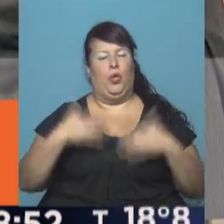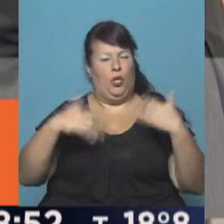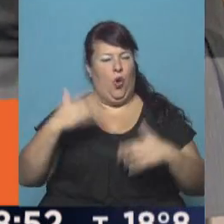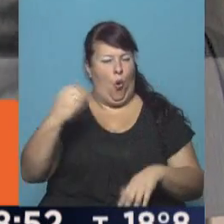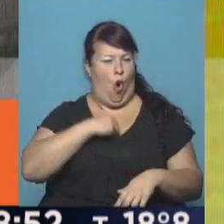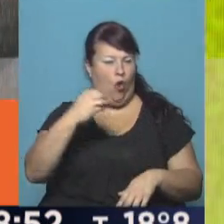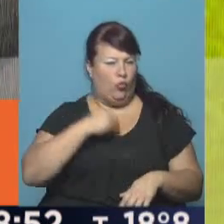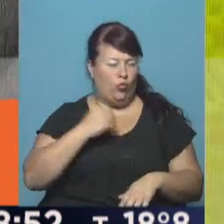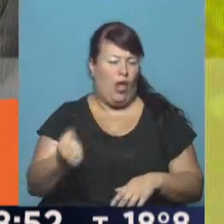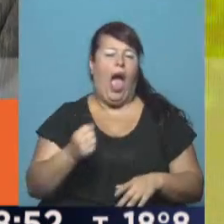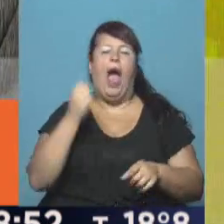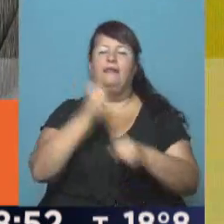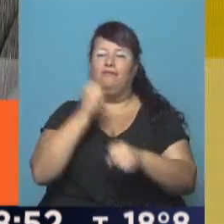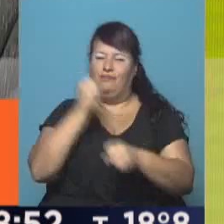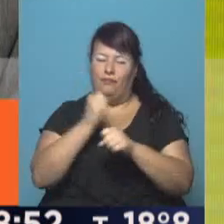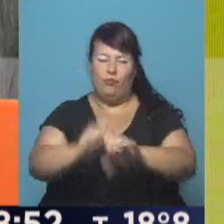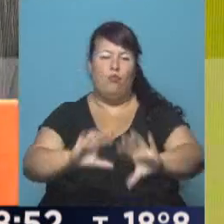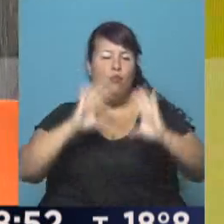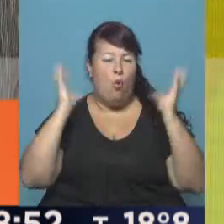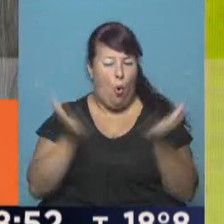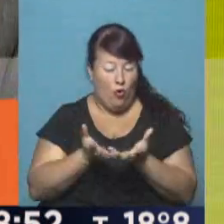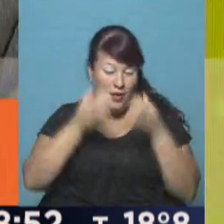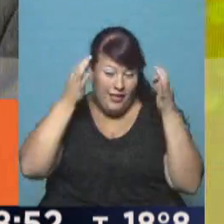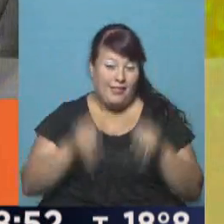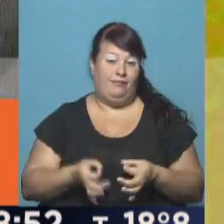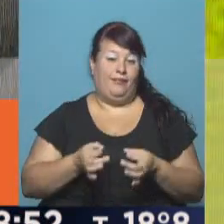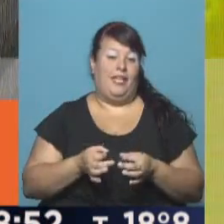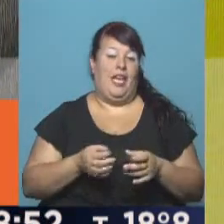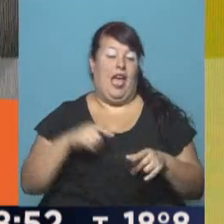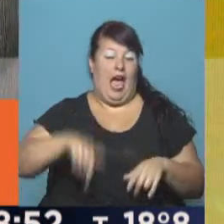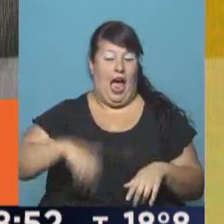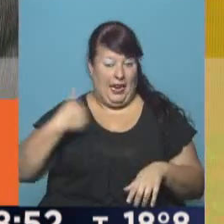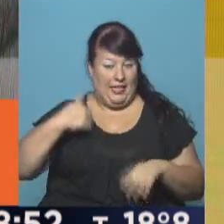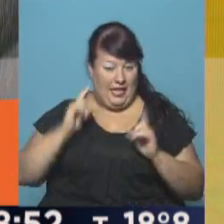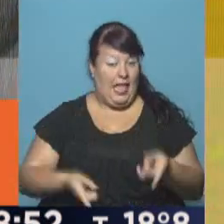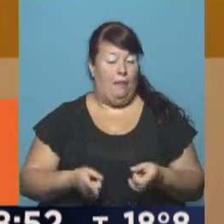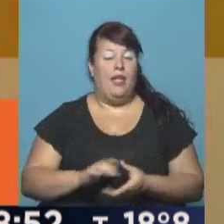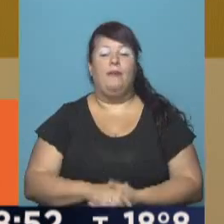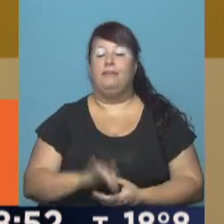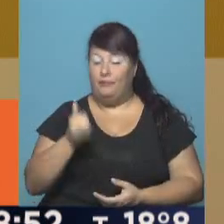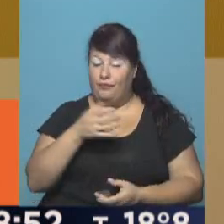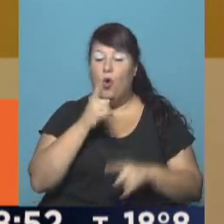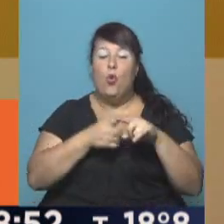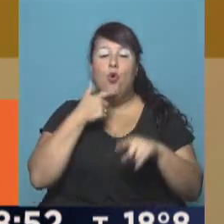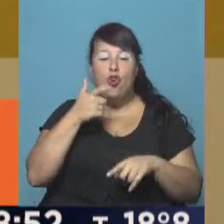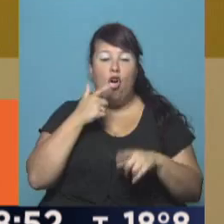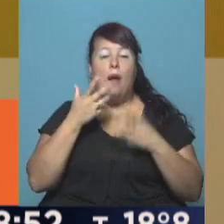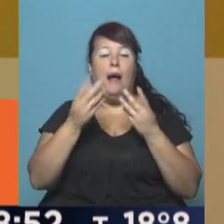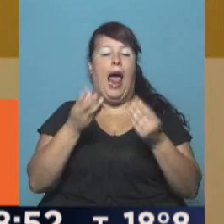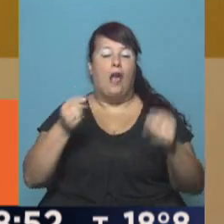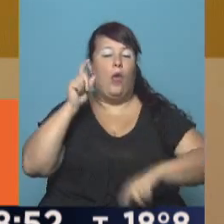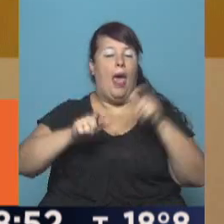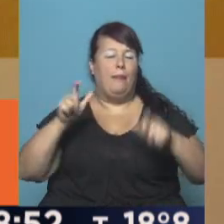voluntariado de un trabajo internacional y específicamente en la república argentina también si la cruz roja es la red de ayuda